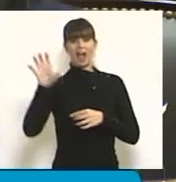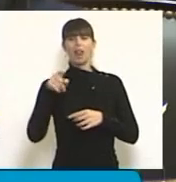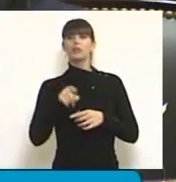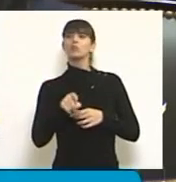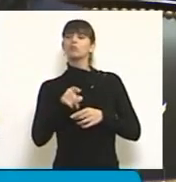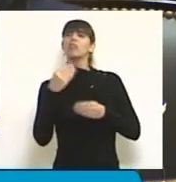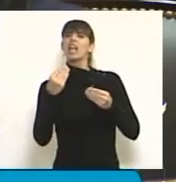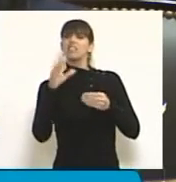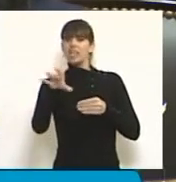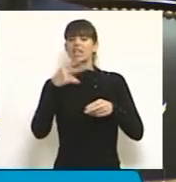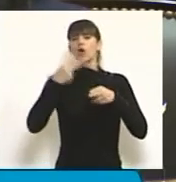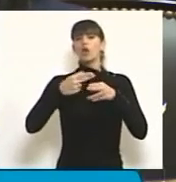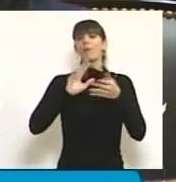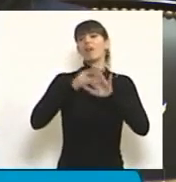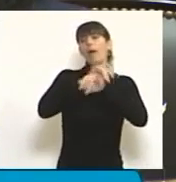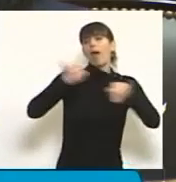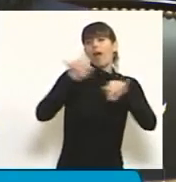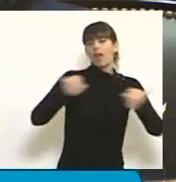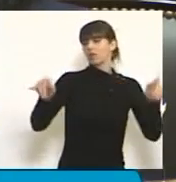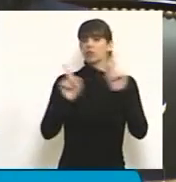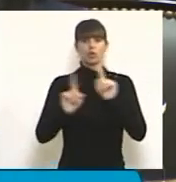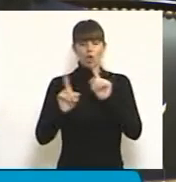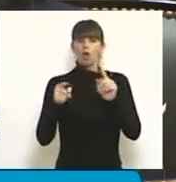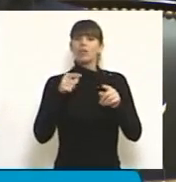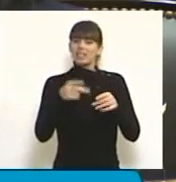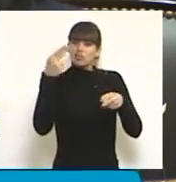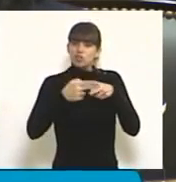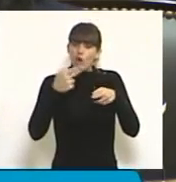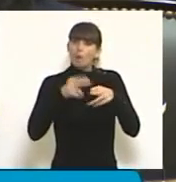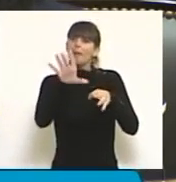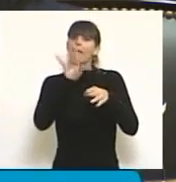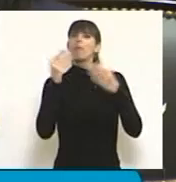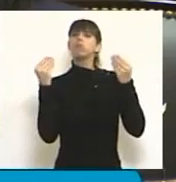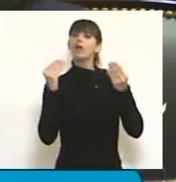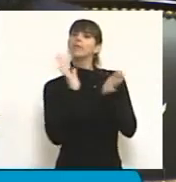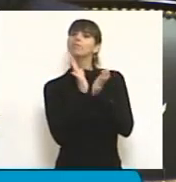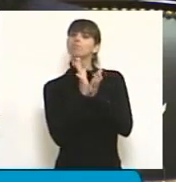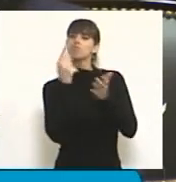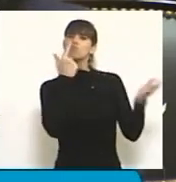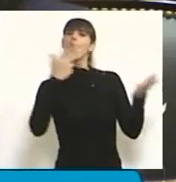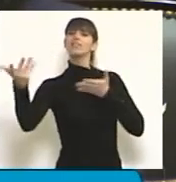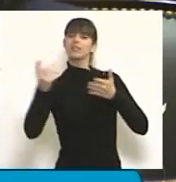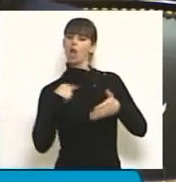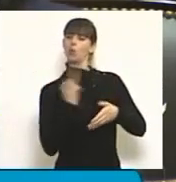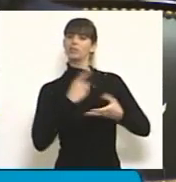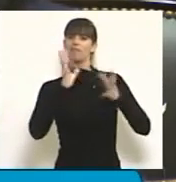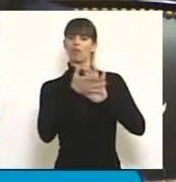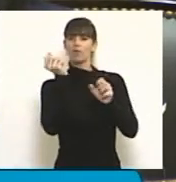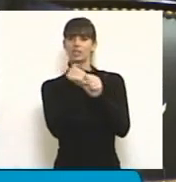marketinero, sino que habla de lo que somos y de lo que representamos. Desde esa